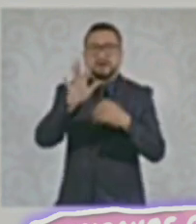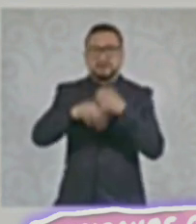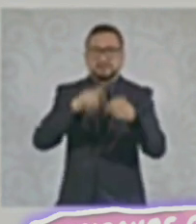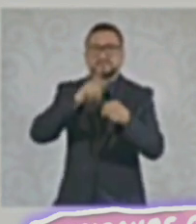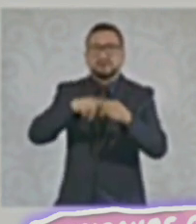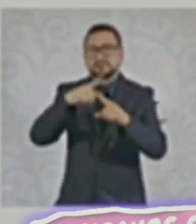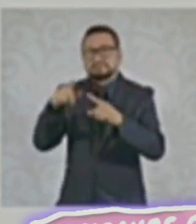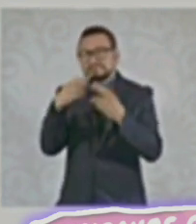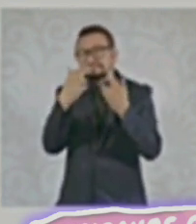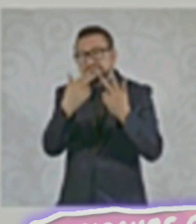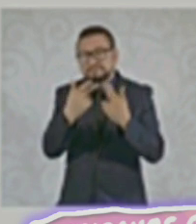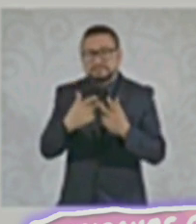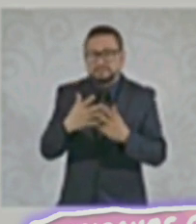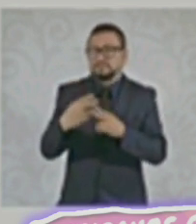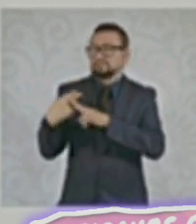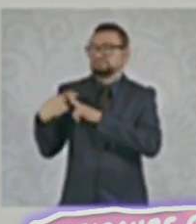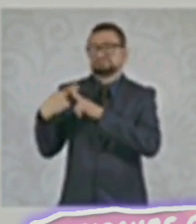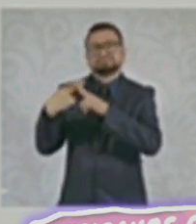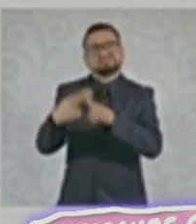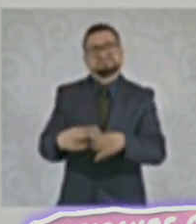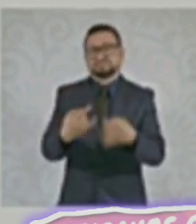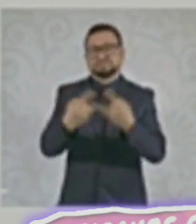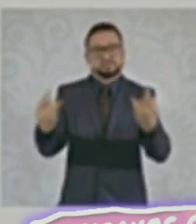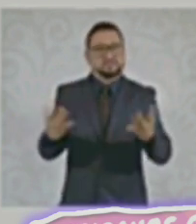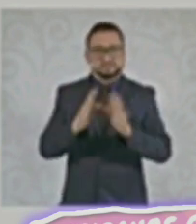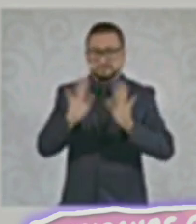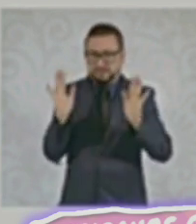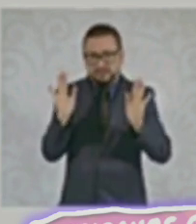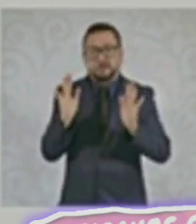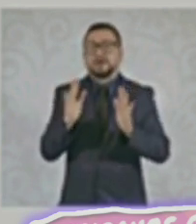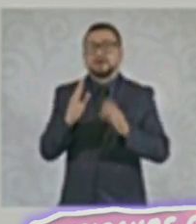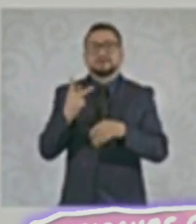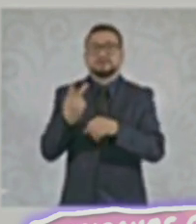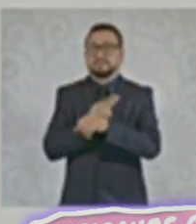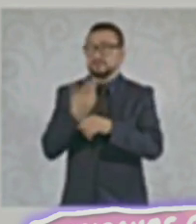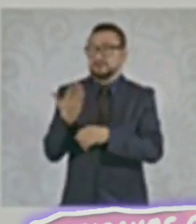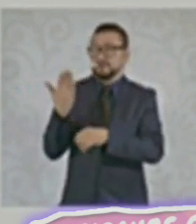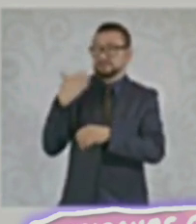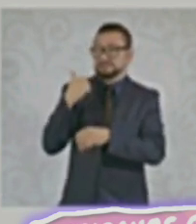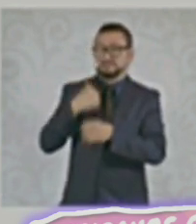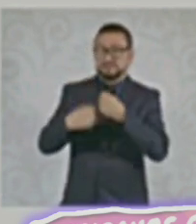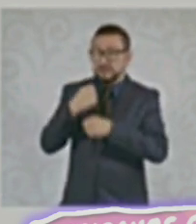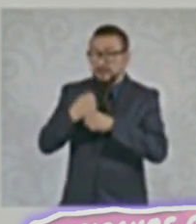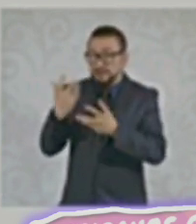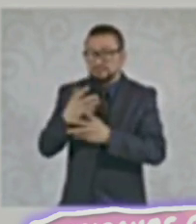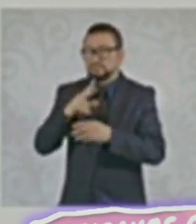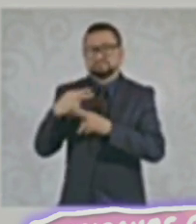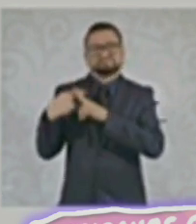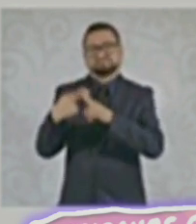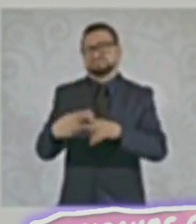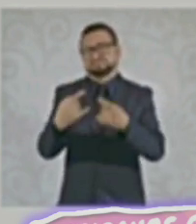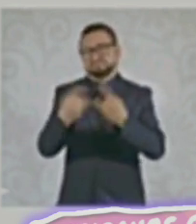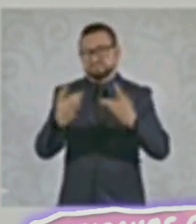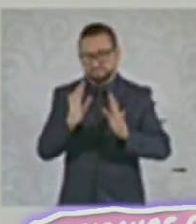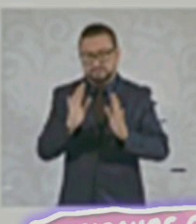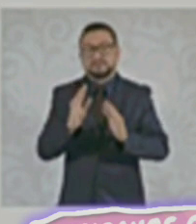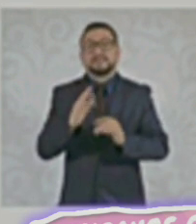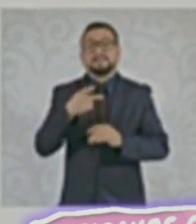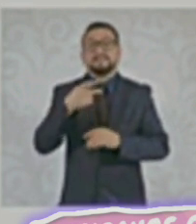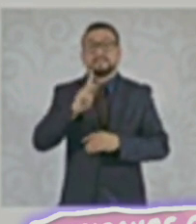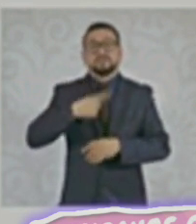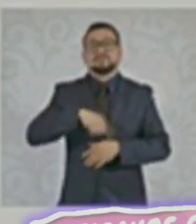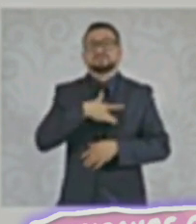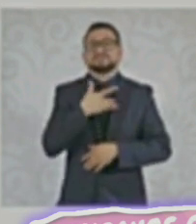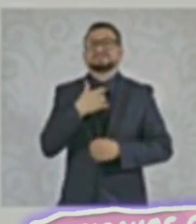degradación que vienen históricamente, no es que se haya hecho el sexenio anterior, esto viene de muchos años. Nosotros estamos